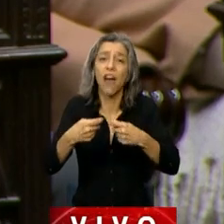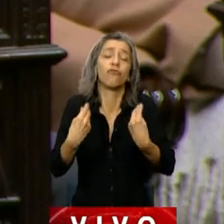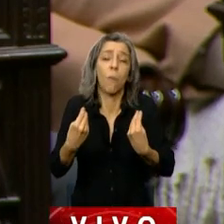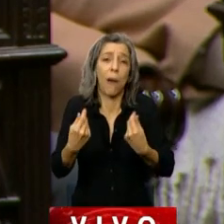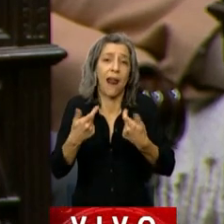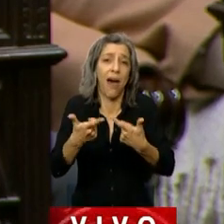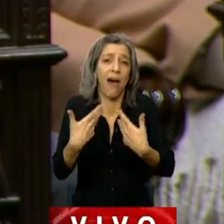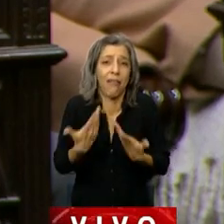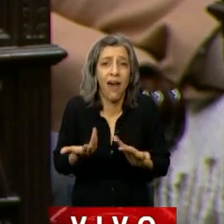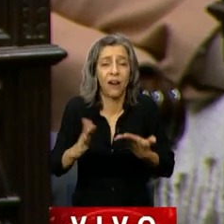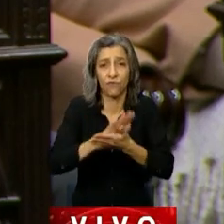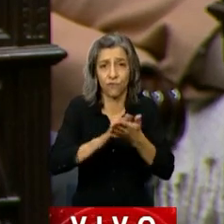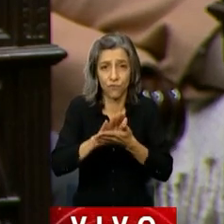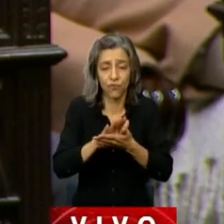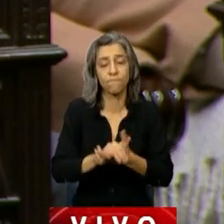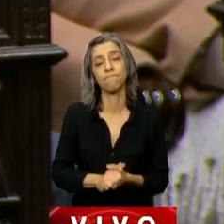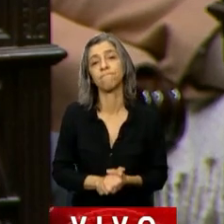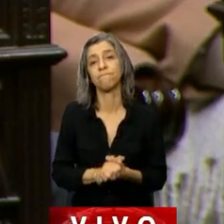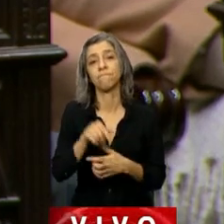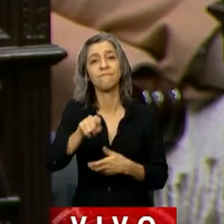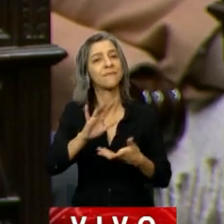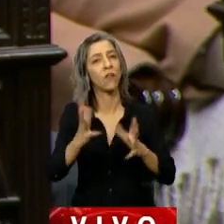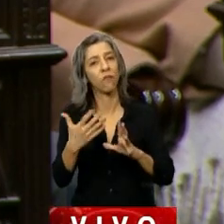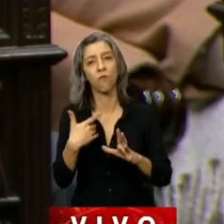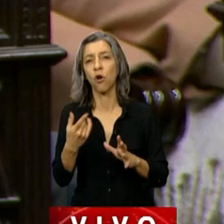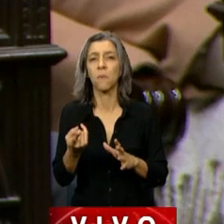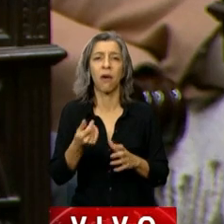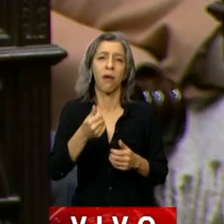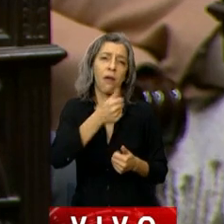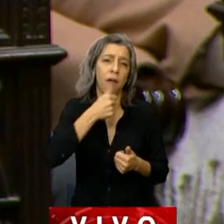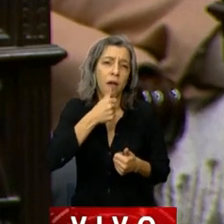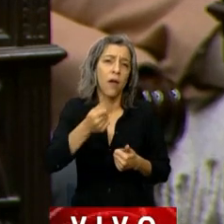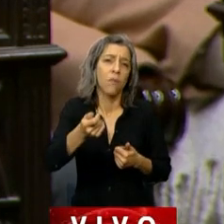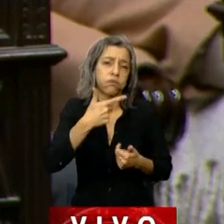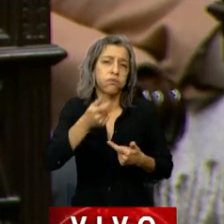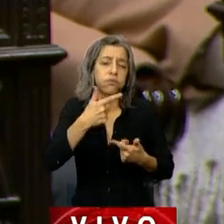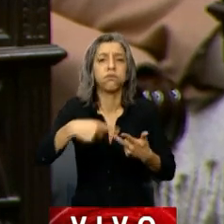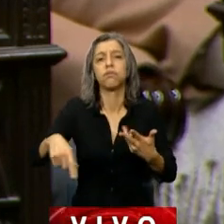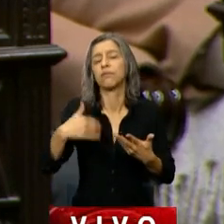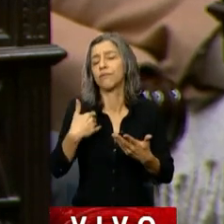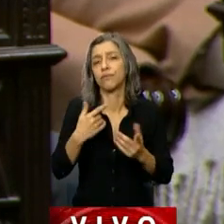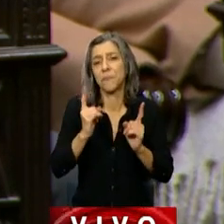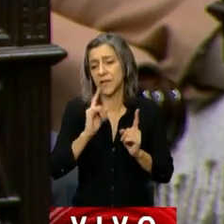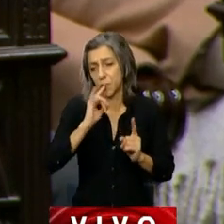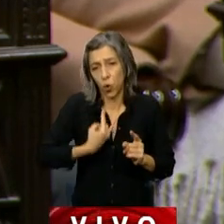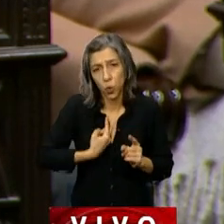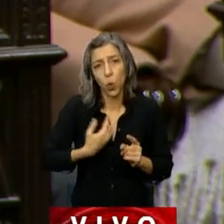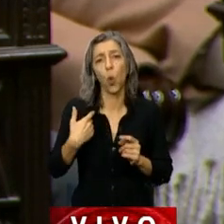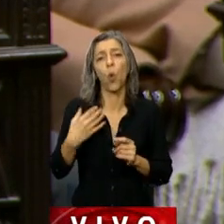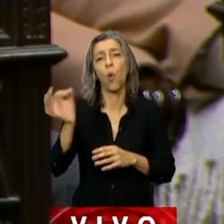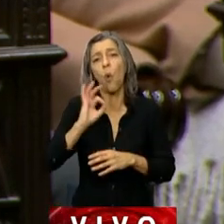antimicrobiana. El uso indiscriminado, inapropiado, excesivo, la automedicación, las